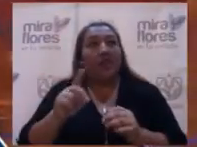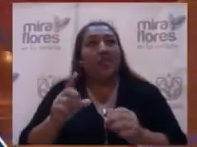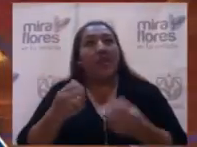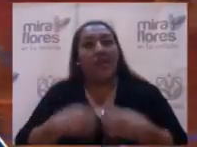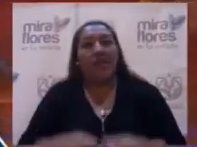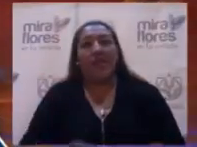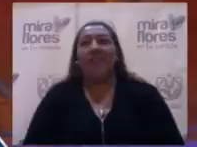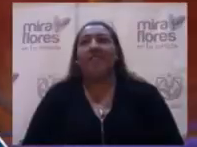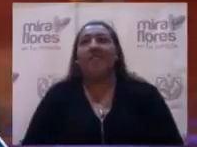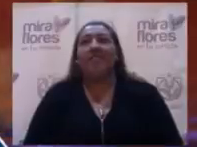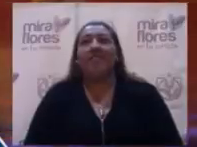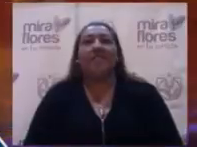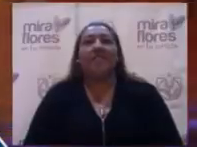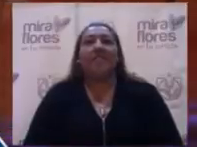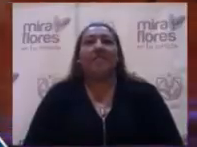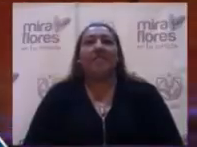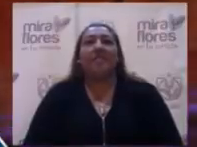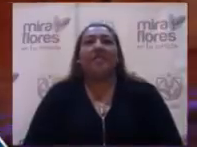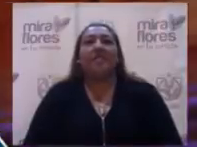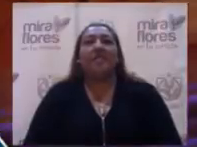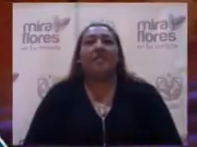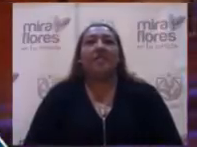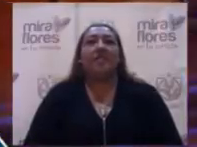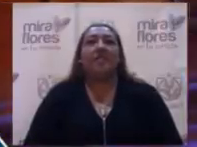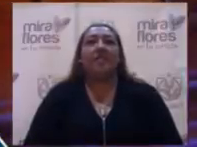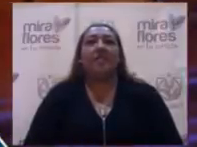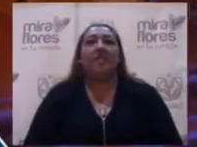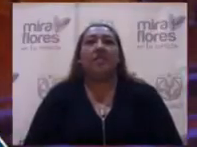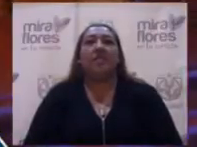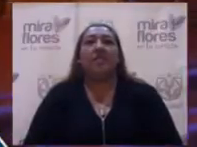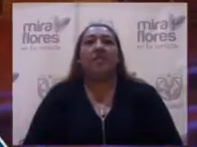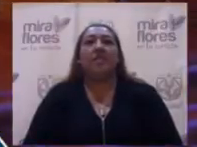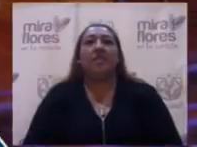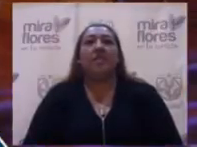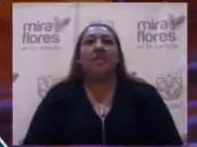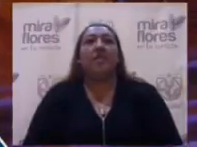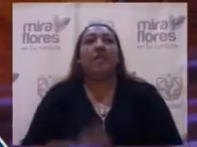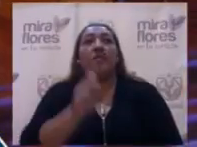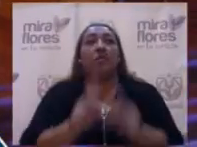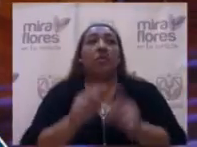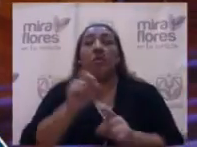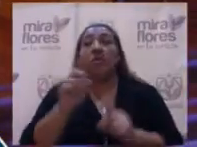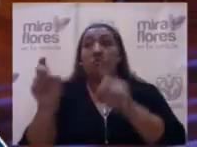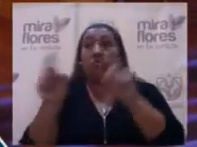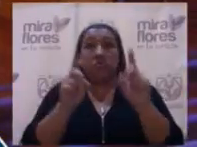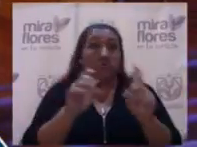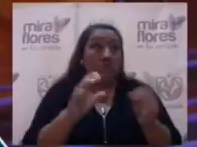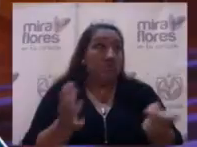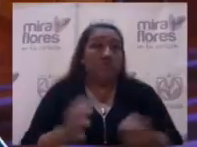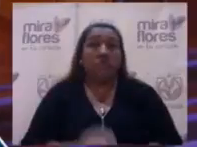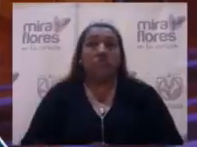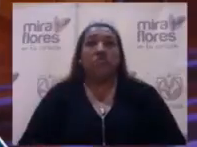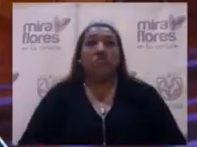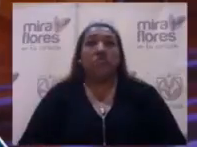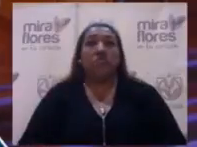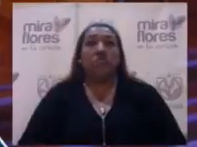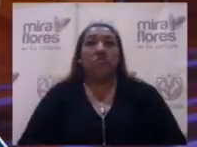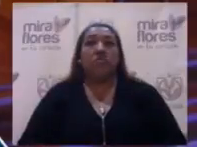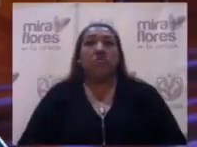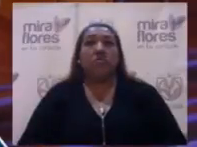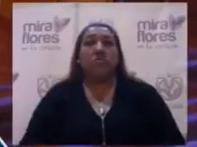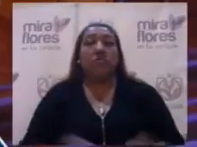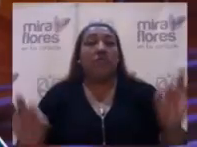naturaleza a los acuerdos de voluntades. Muy bien, ¿alguna otra intervención? Si no hay más